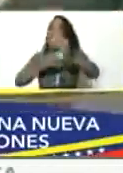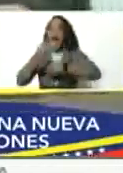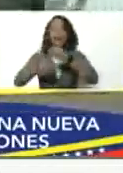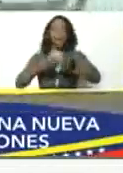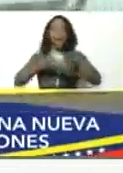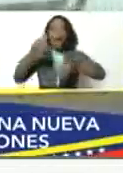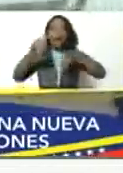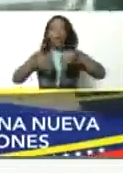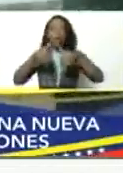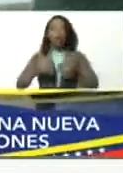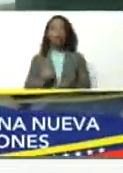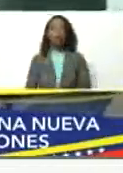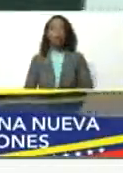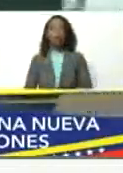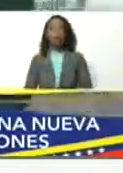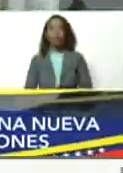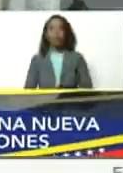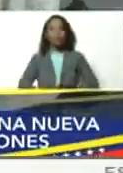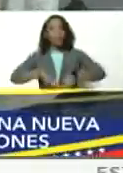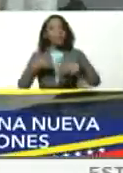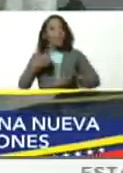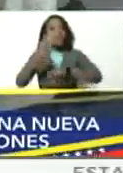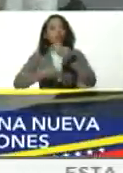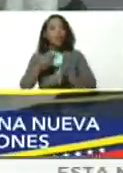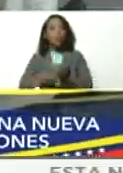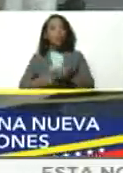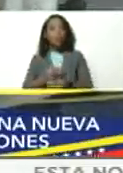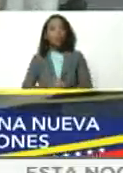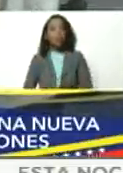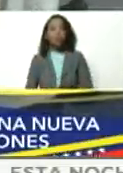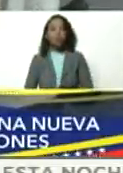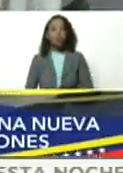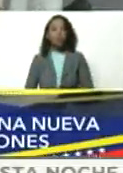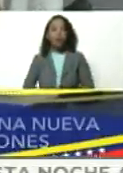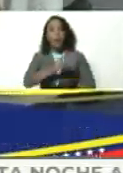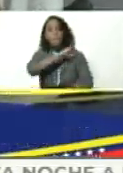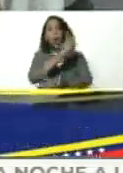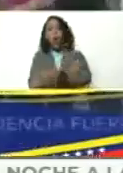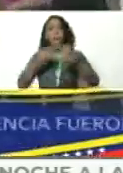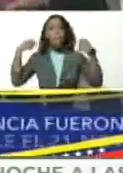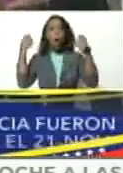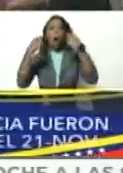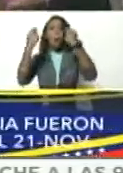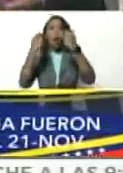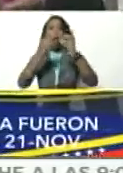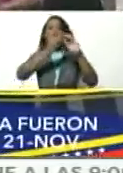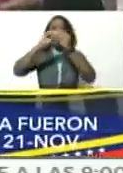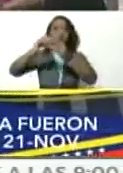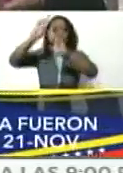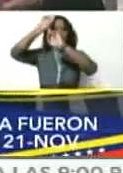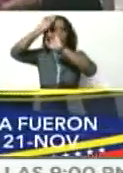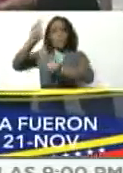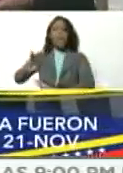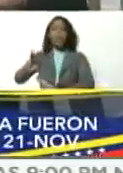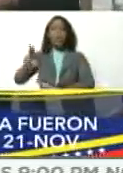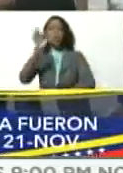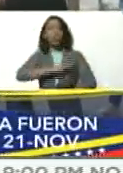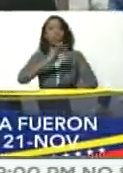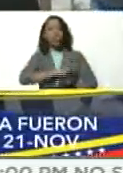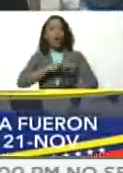elecciones. ¿Qué hicimos? Poder popular, respeto a la soberanía